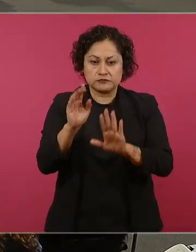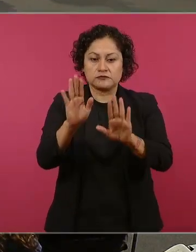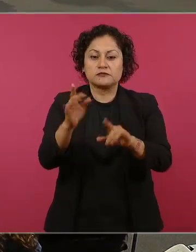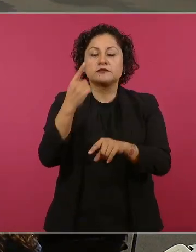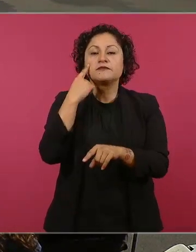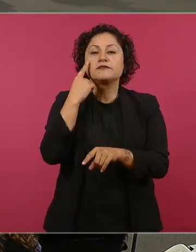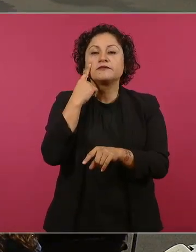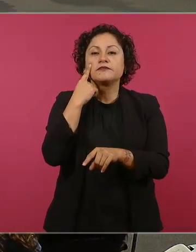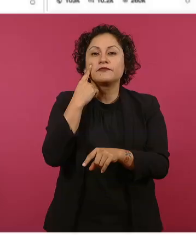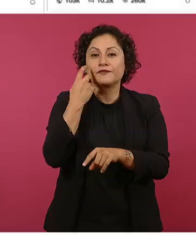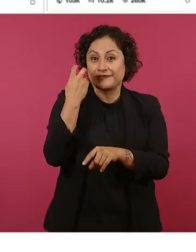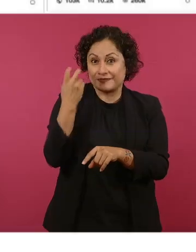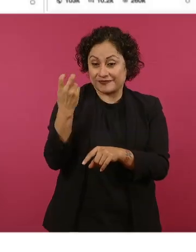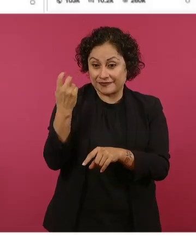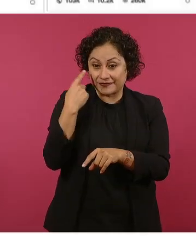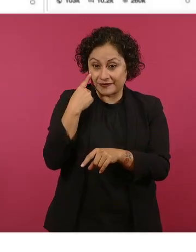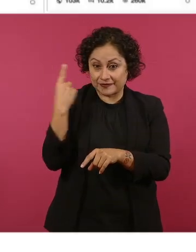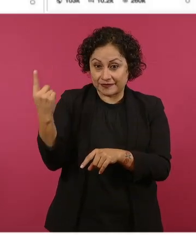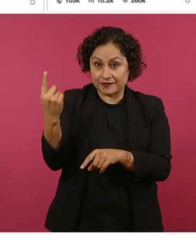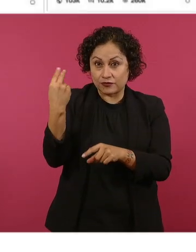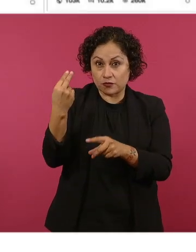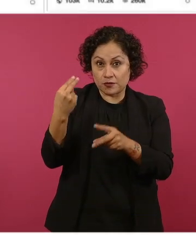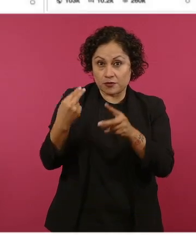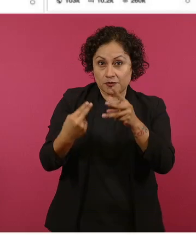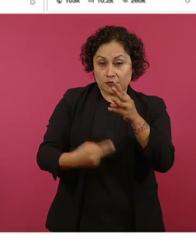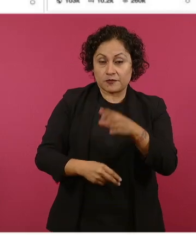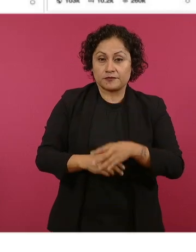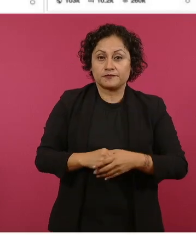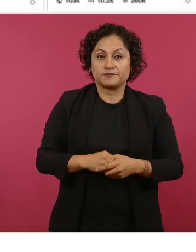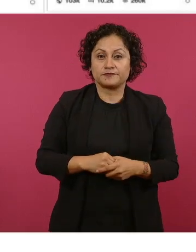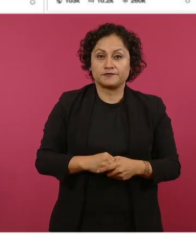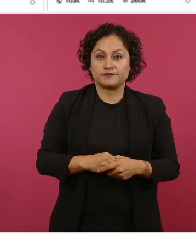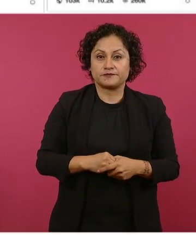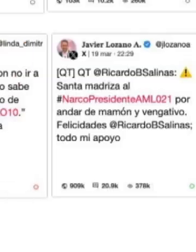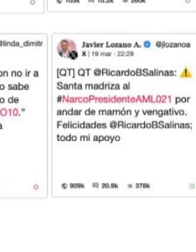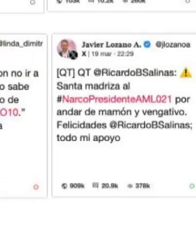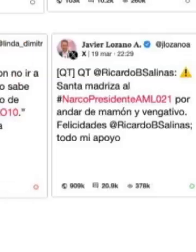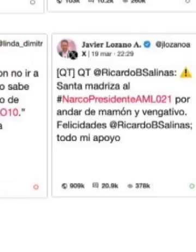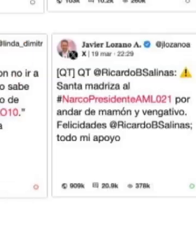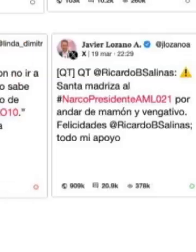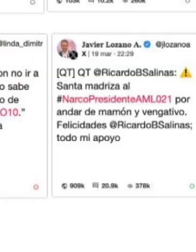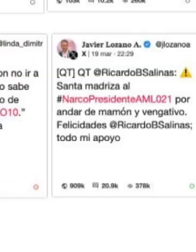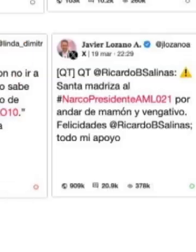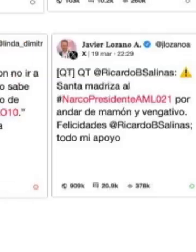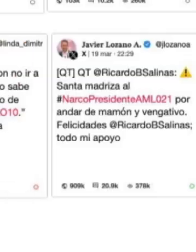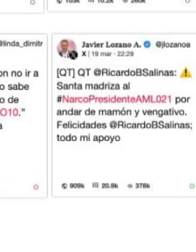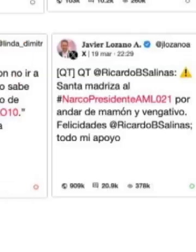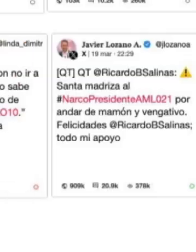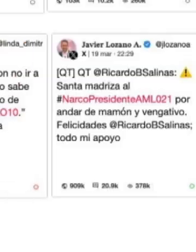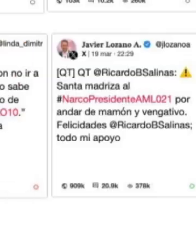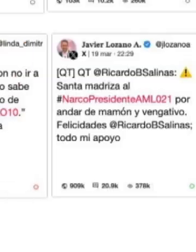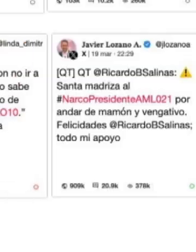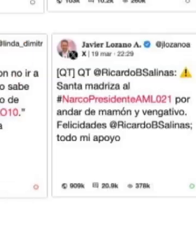son las cuentas que inflan la tendencia. Todas estas cuentas se dedican justamente